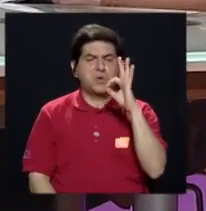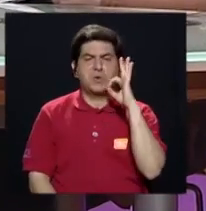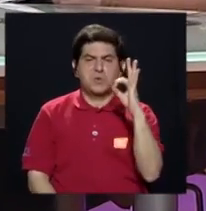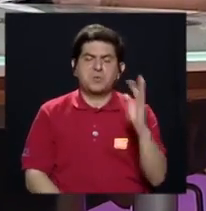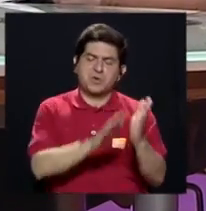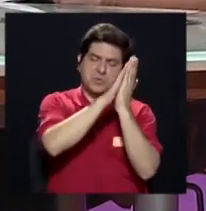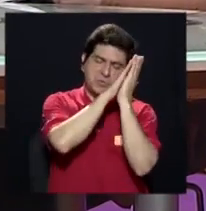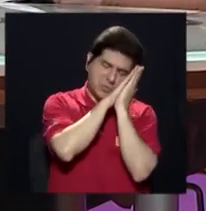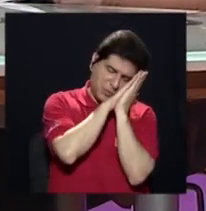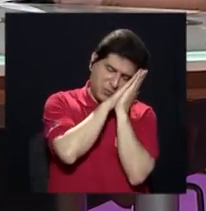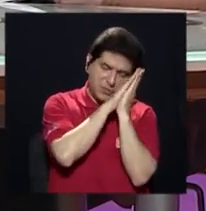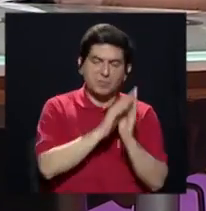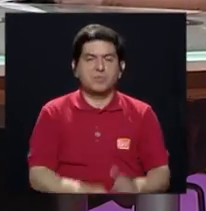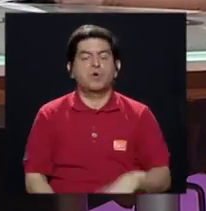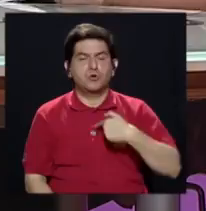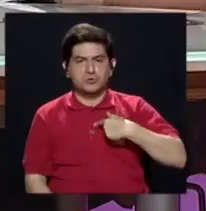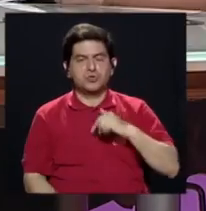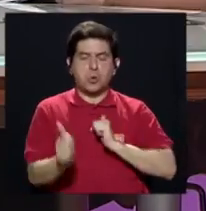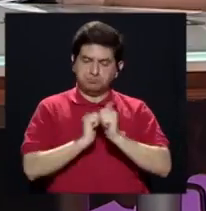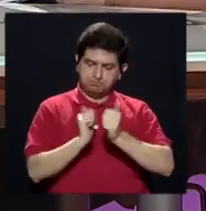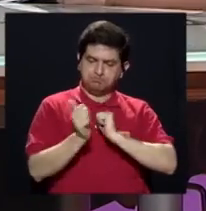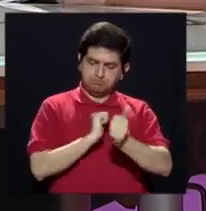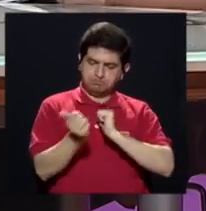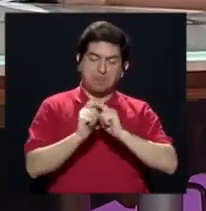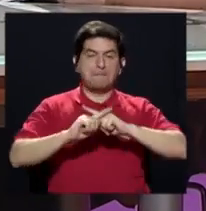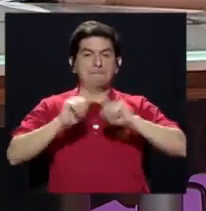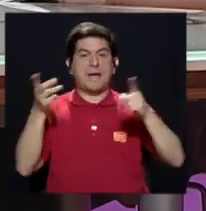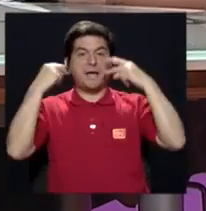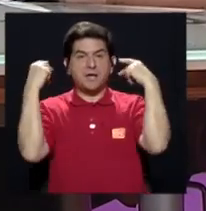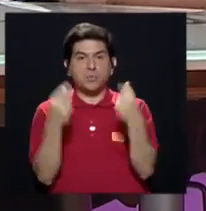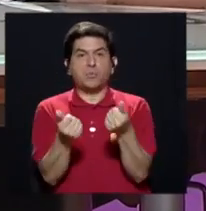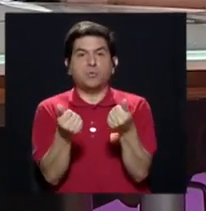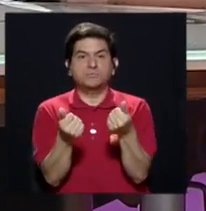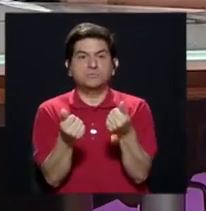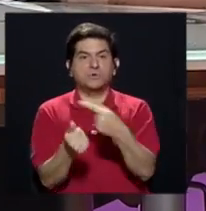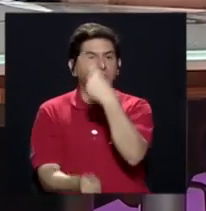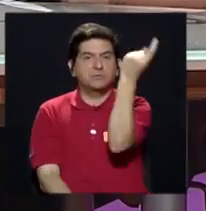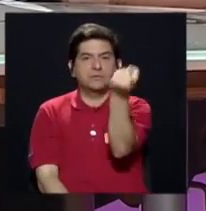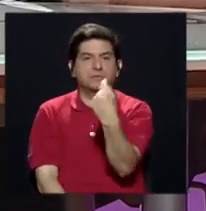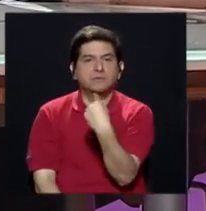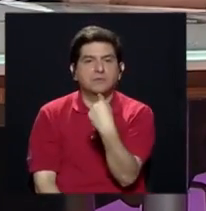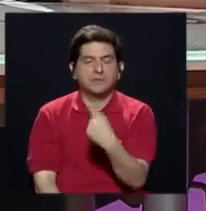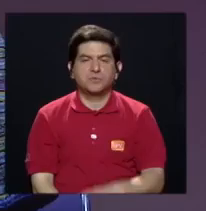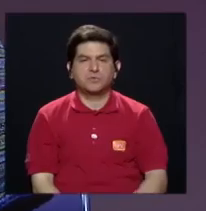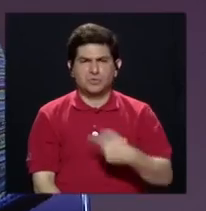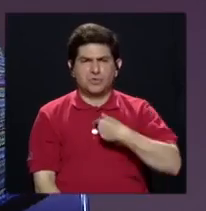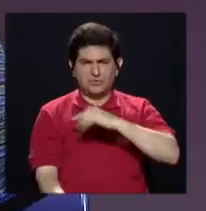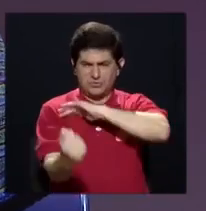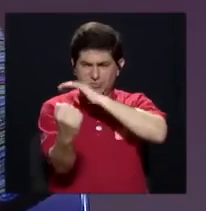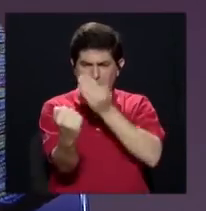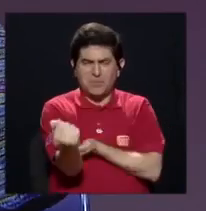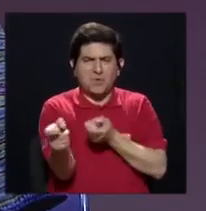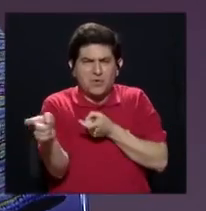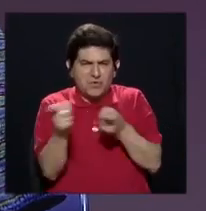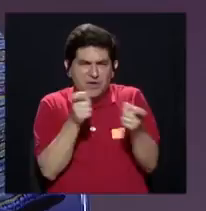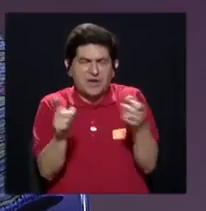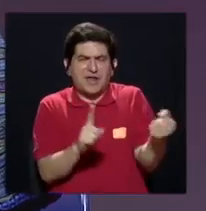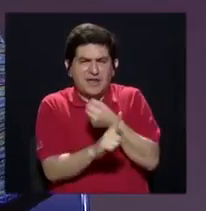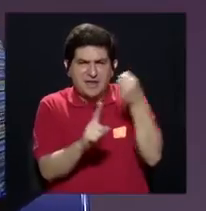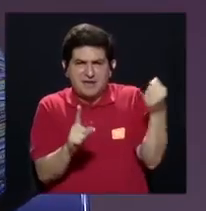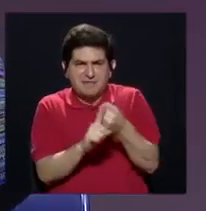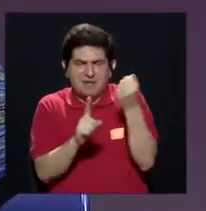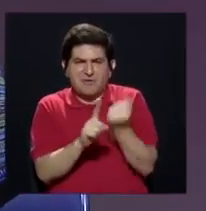porque duermo porque hago ejercicio pero de pronto no me cuestiono Cómo ejerzo El Poder y el control y la